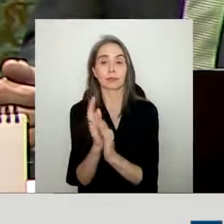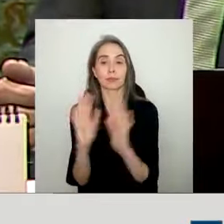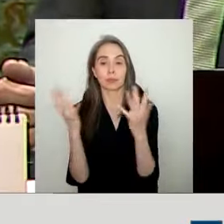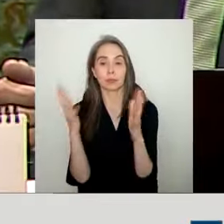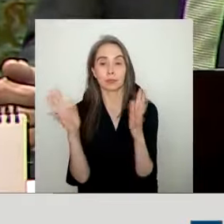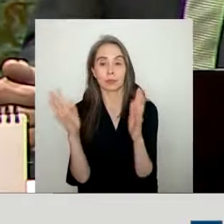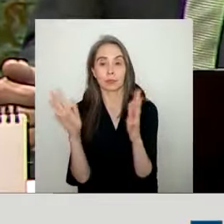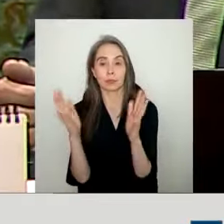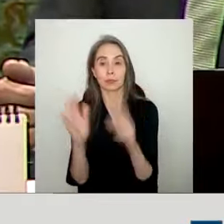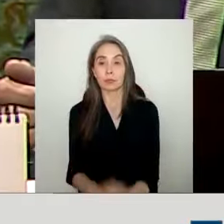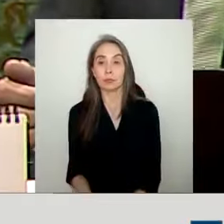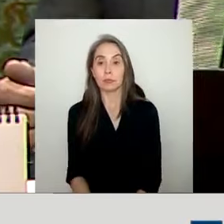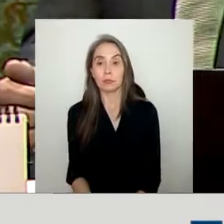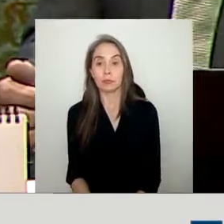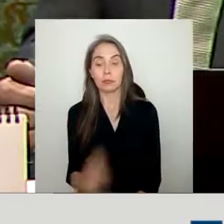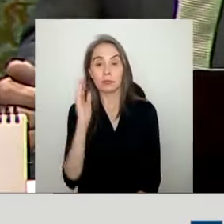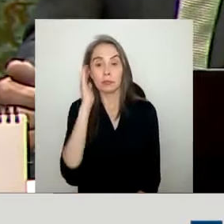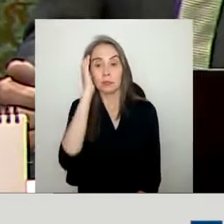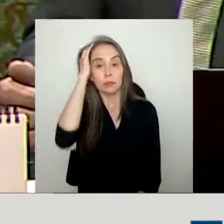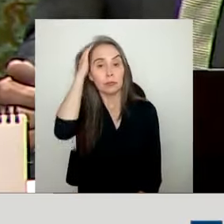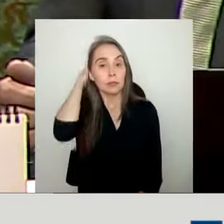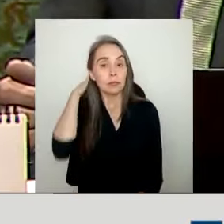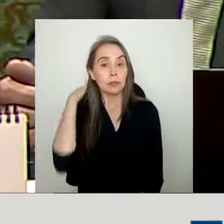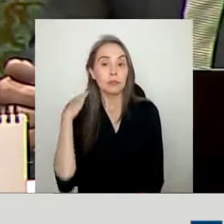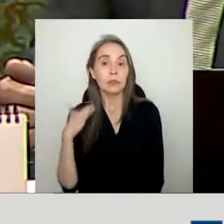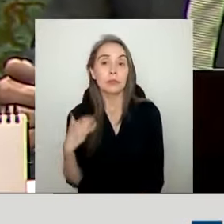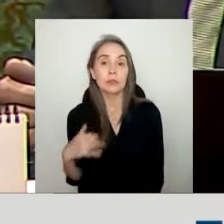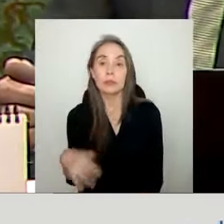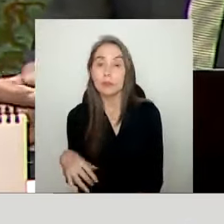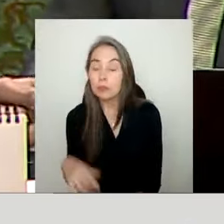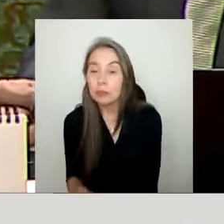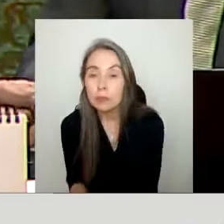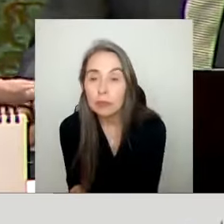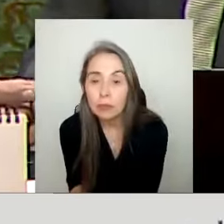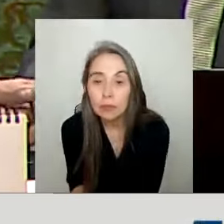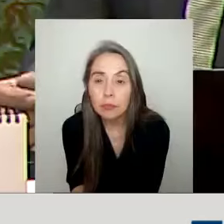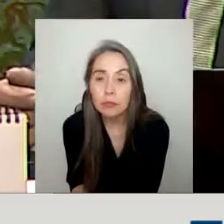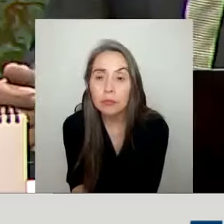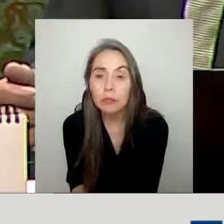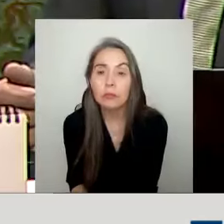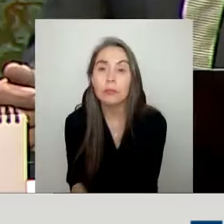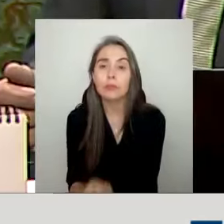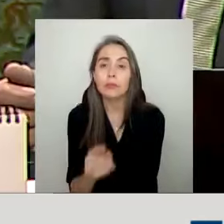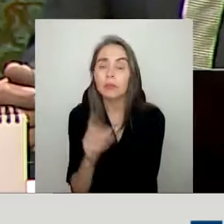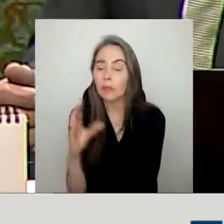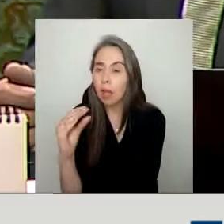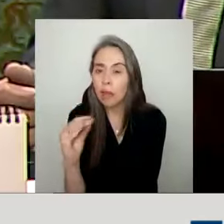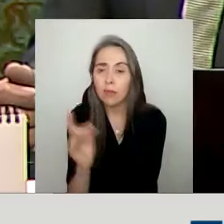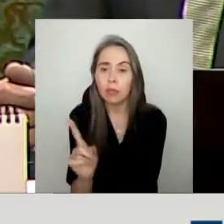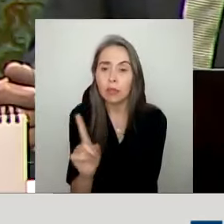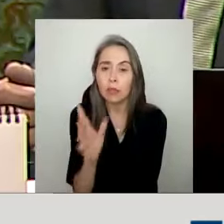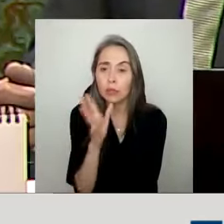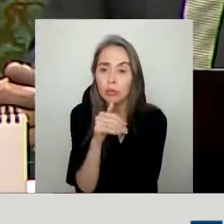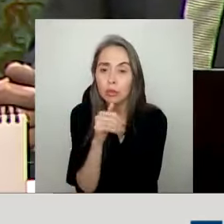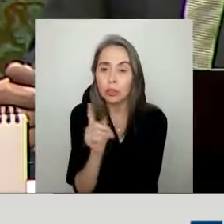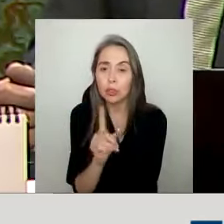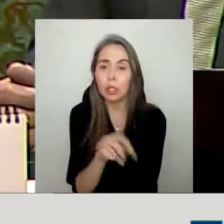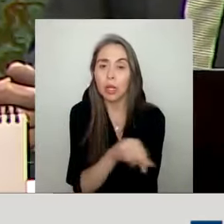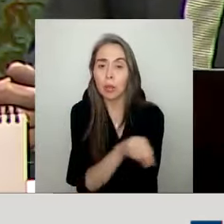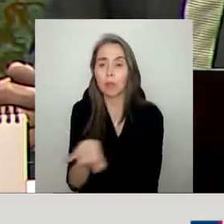diputados Además queremos Ah no Bueno lo saludamos después de